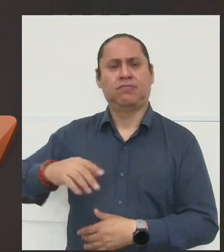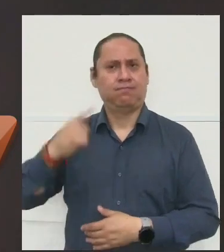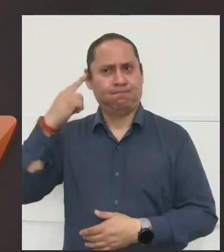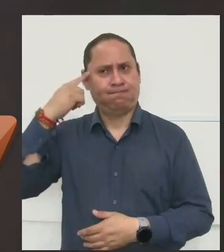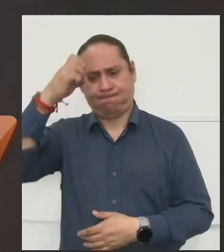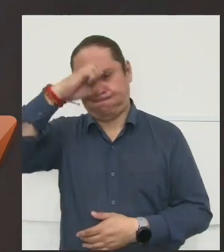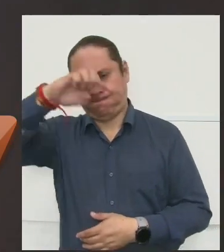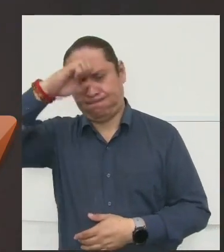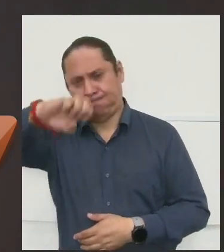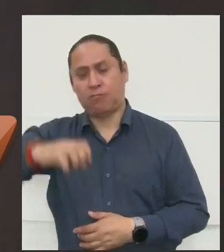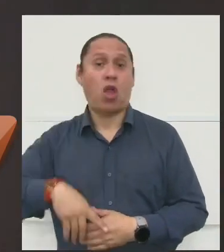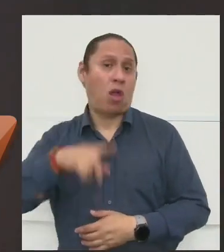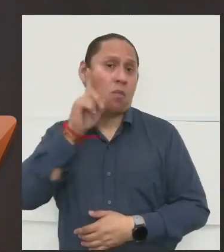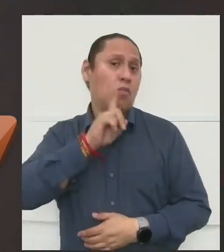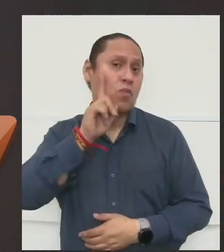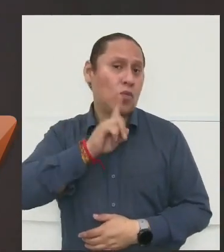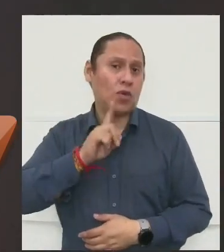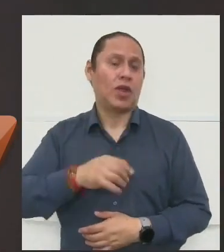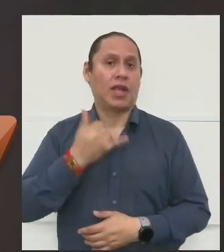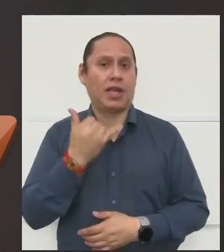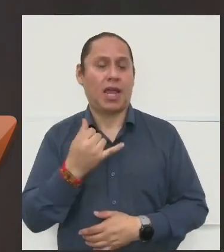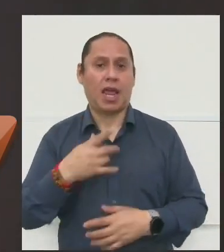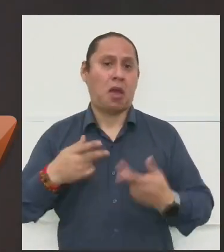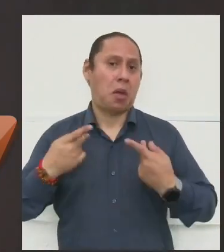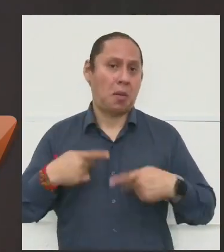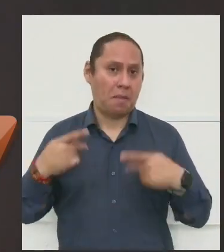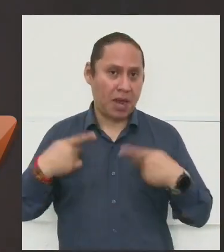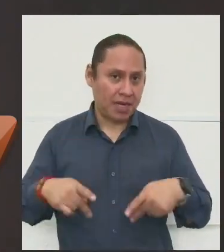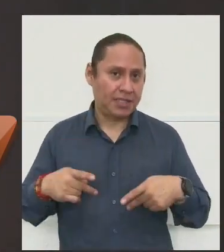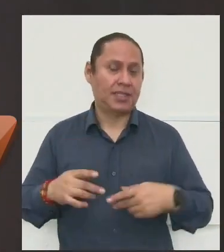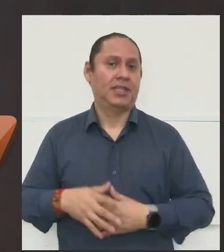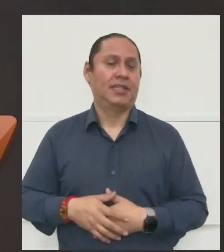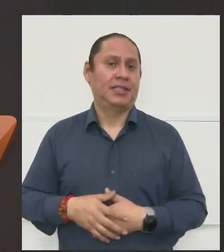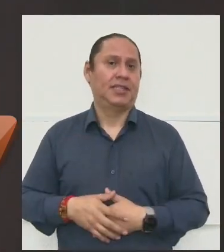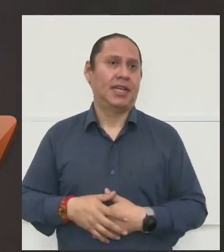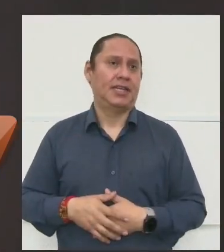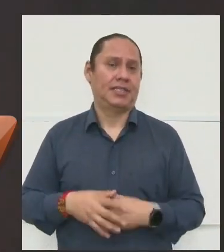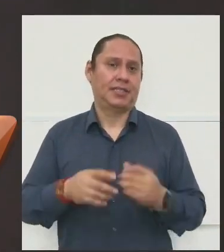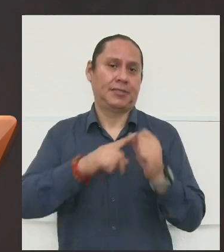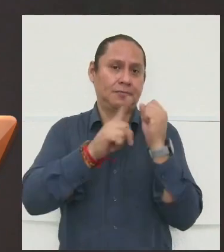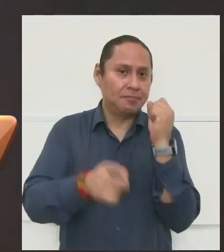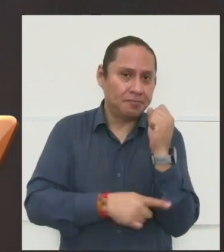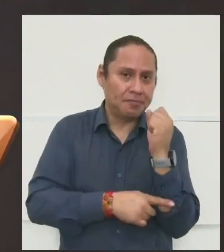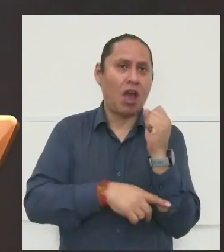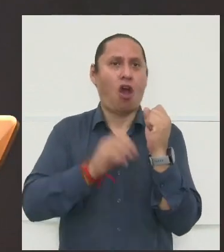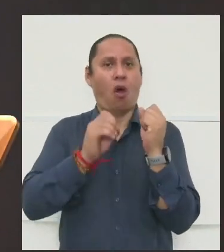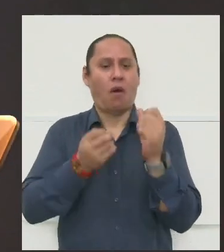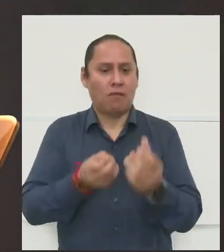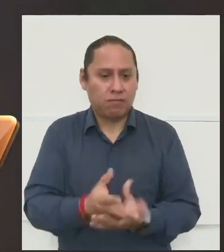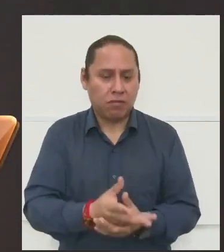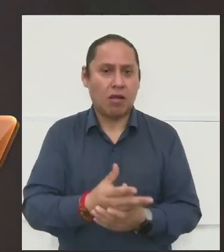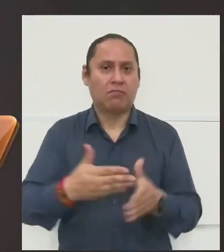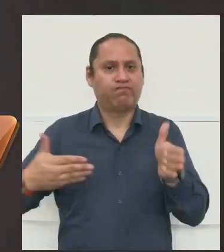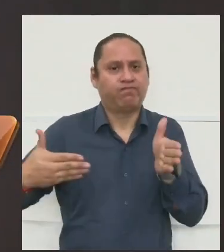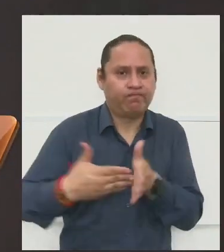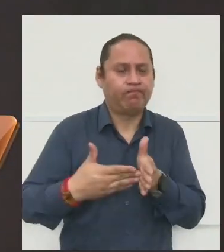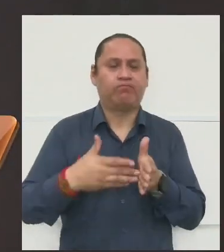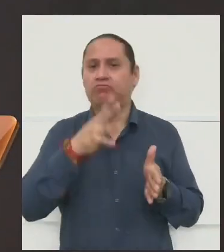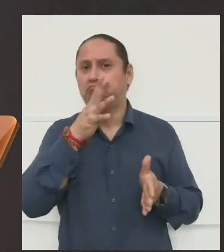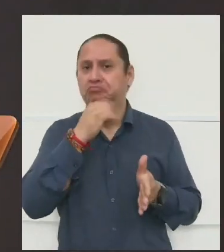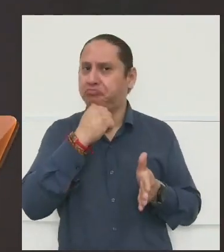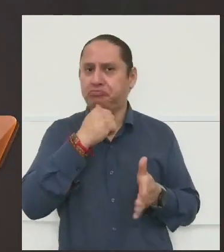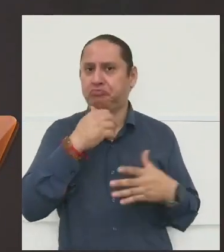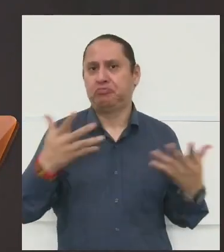traducirse en que mujeres y personas gestantes cuenten con obstáculos que les impida ejercer su